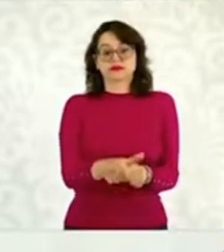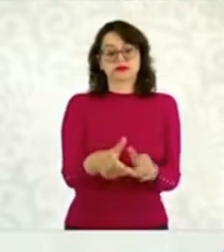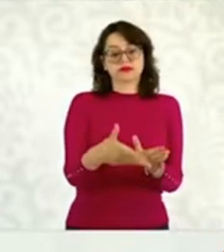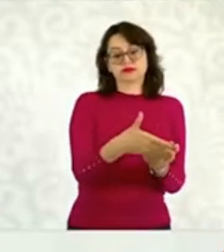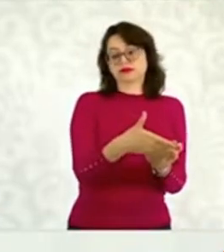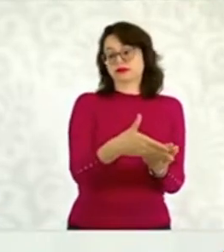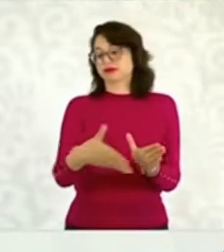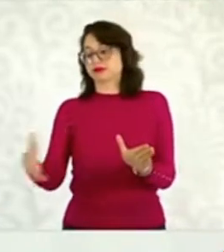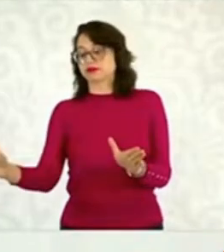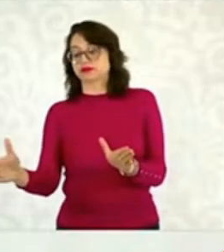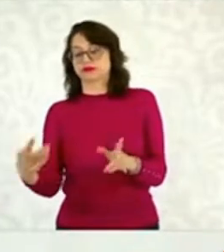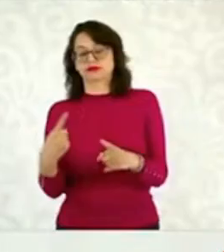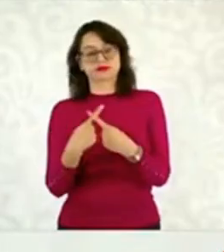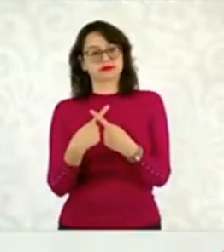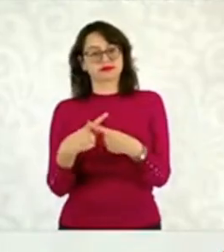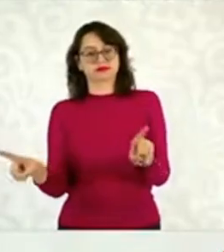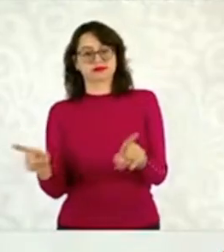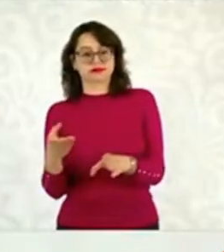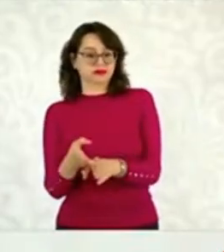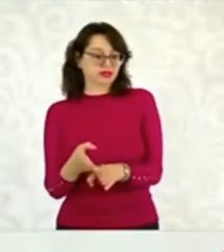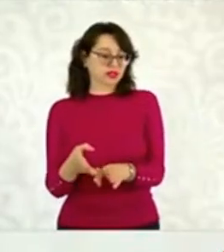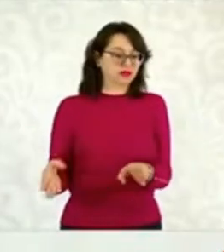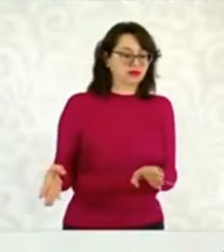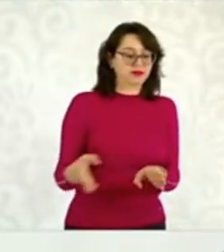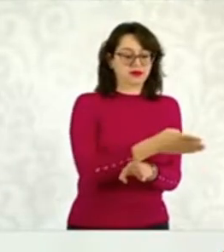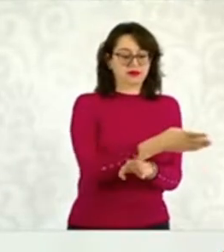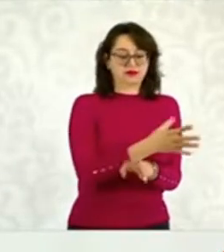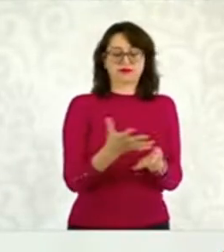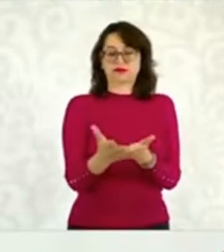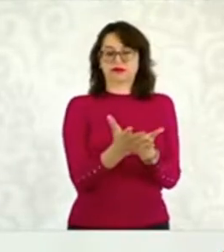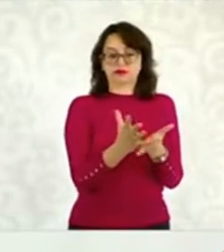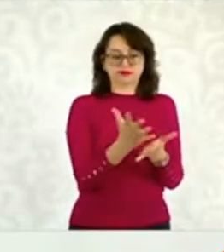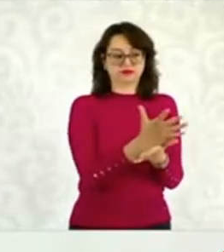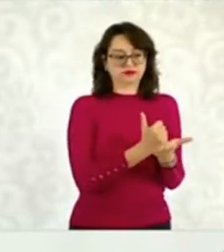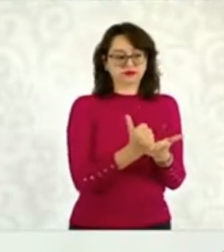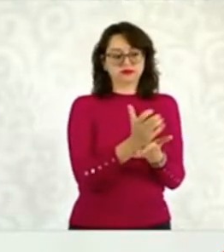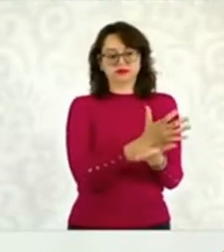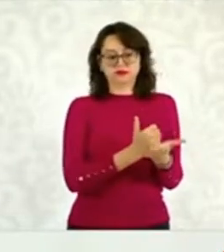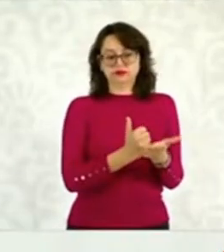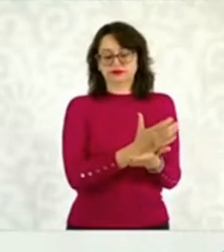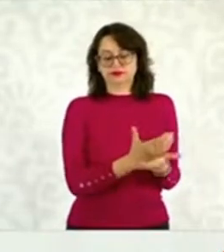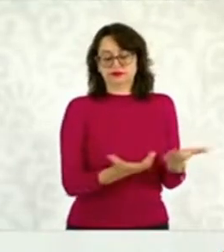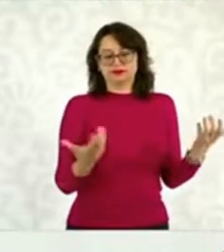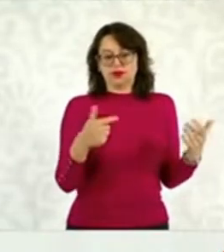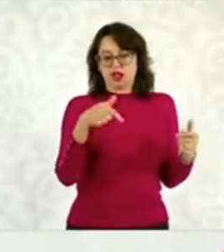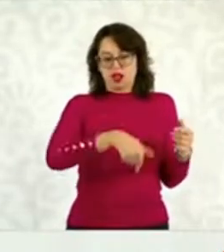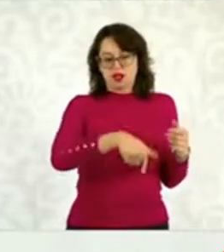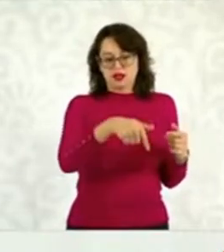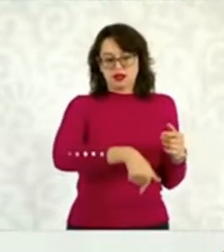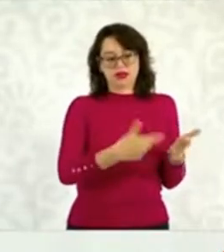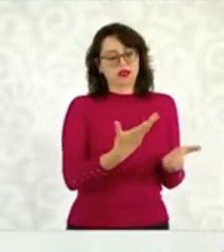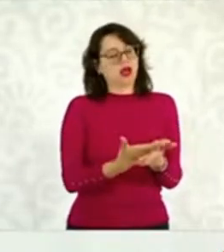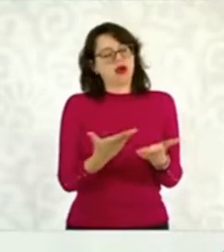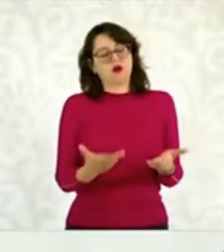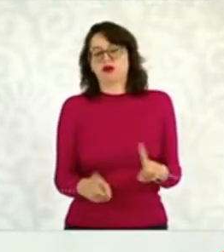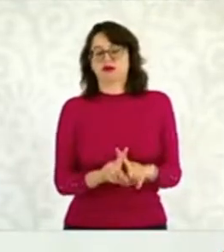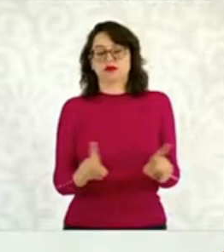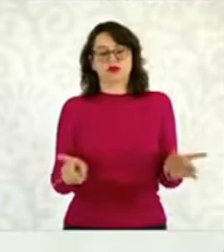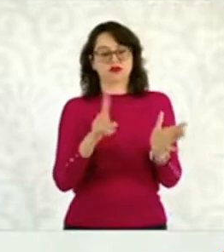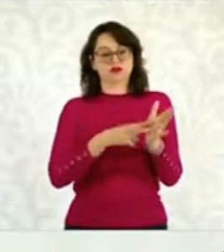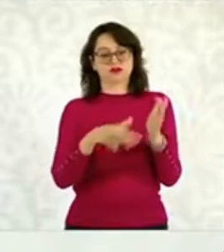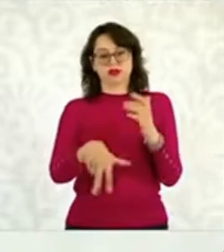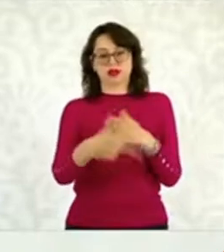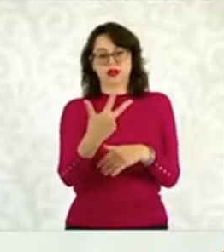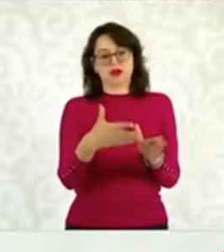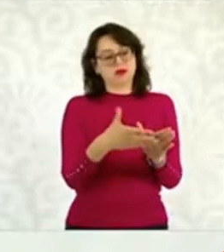todo el recurso de la venta de gasolinas y de diésel, pues entraba a Petróleos Mexicanos, ahora ya no es así.